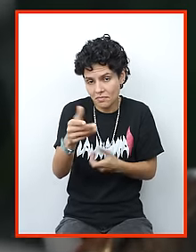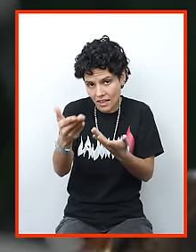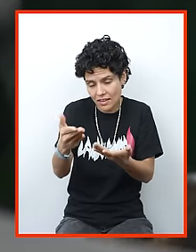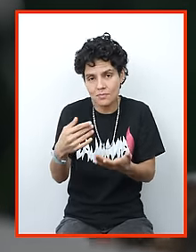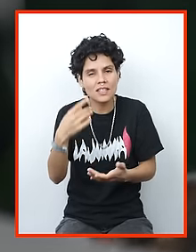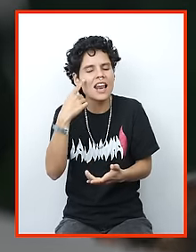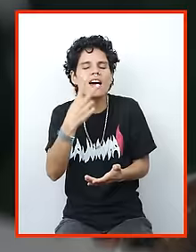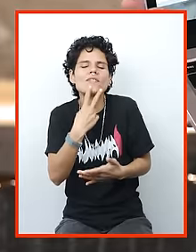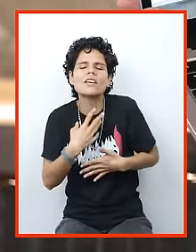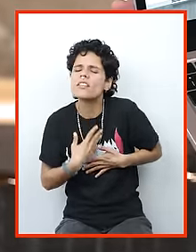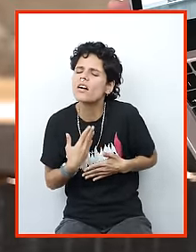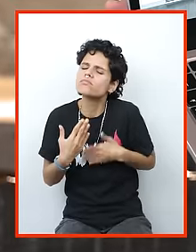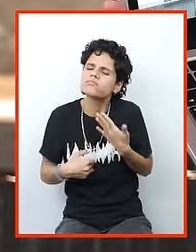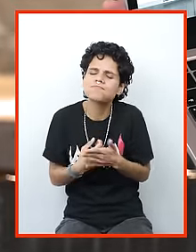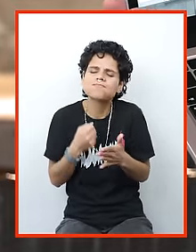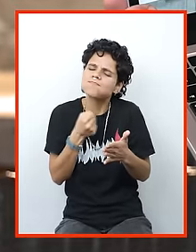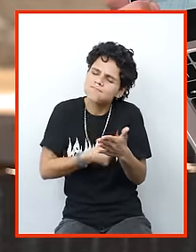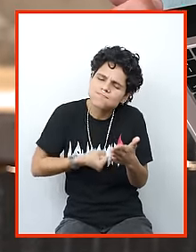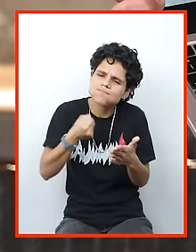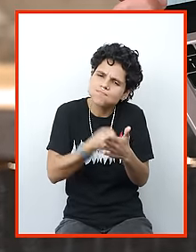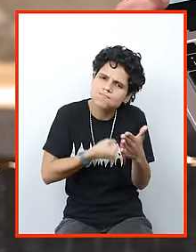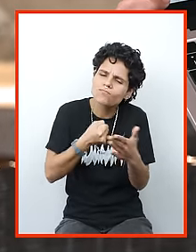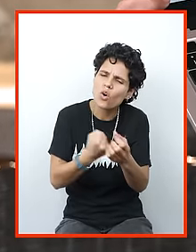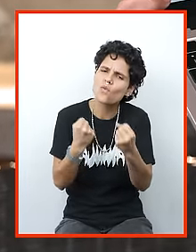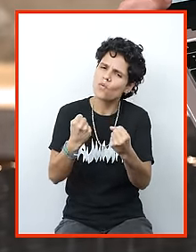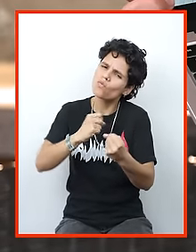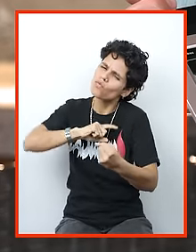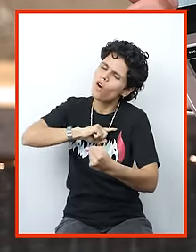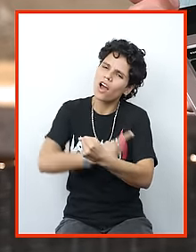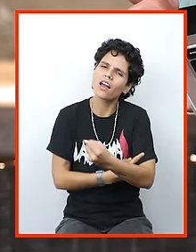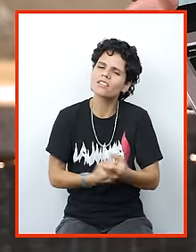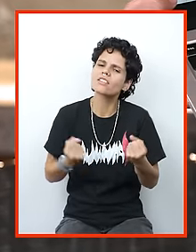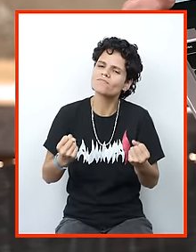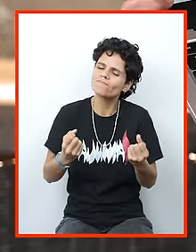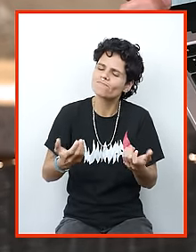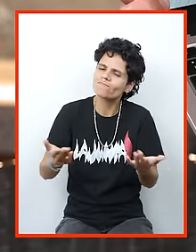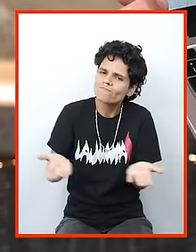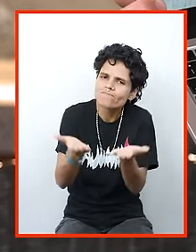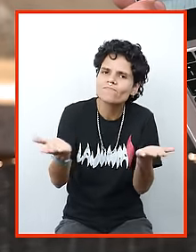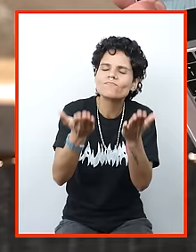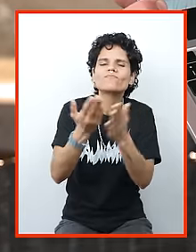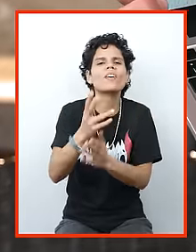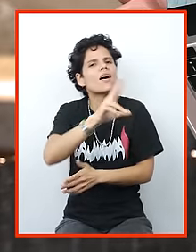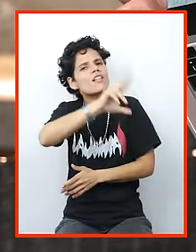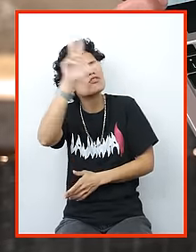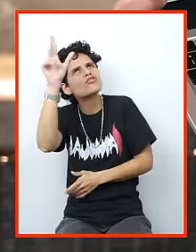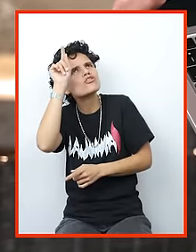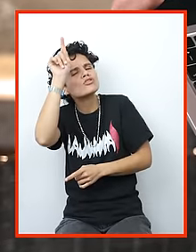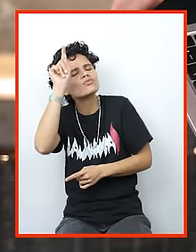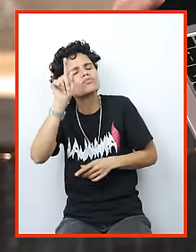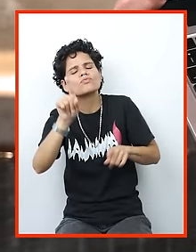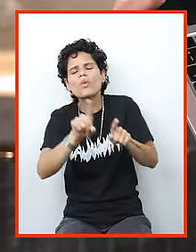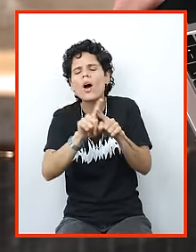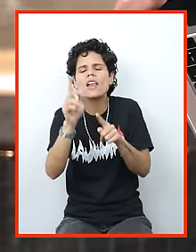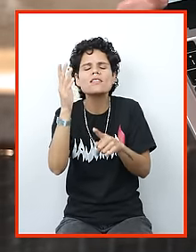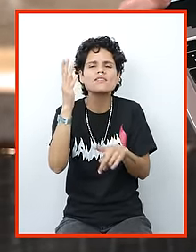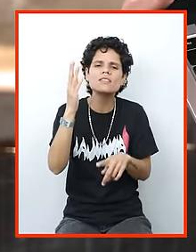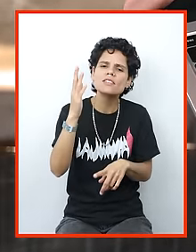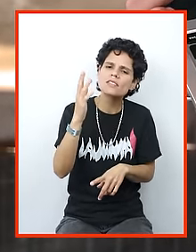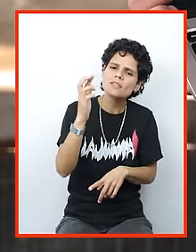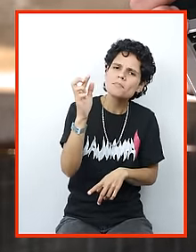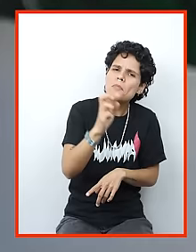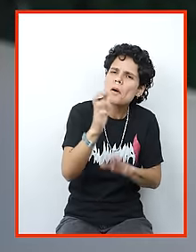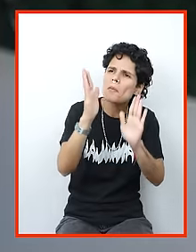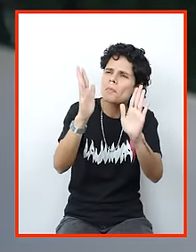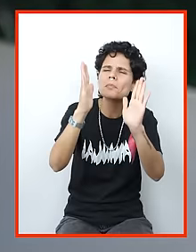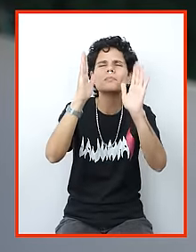y enfrentas todas las cosas de la vida, que eso es hermoso, hay que ser fuerte. Hay que darle gracias a Papá Dios